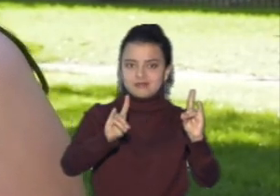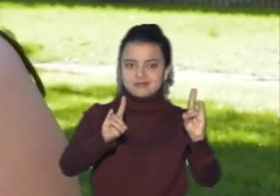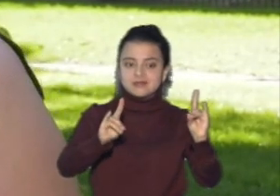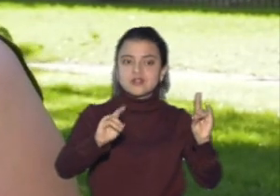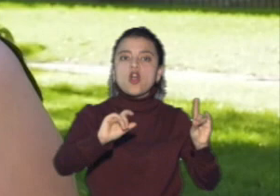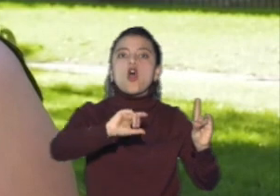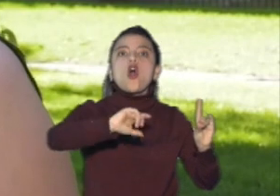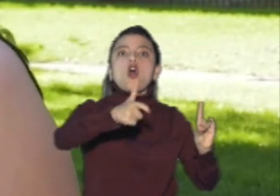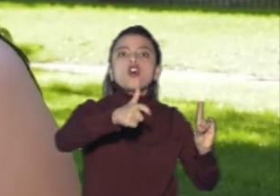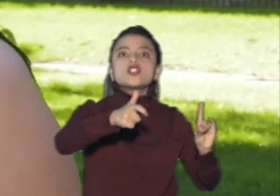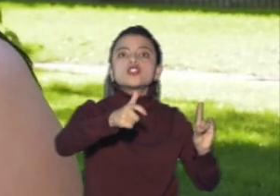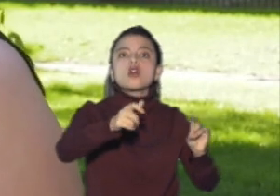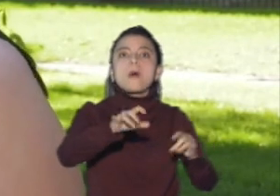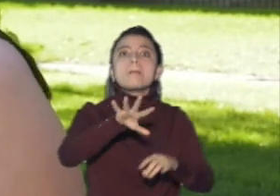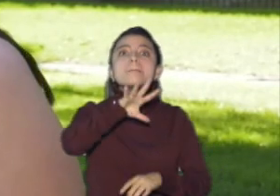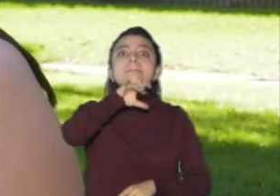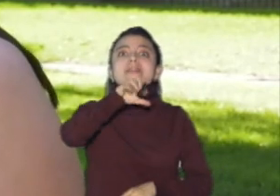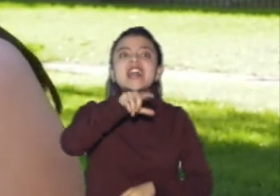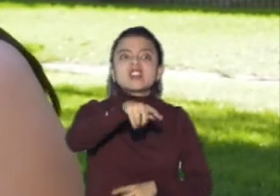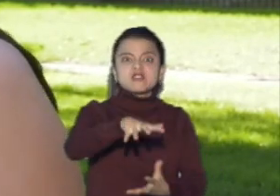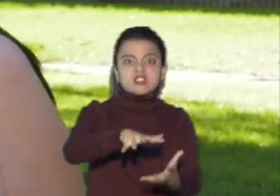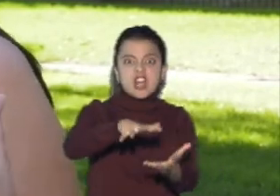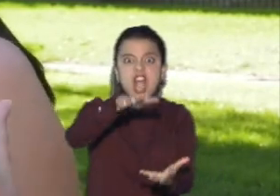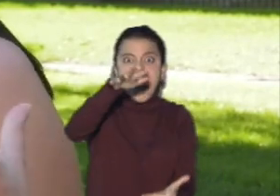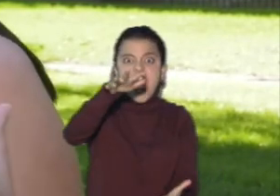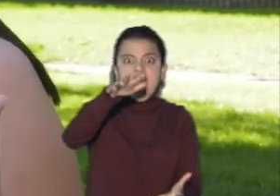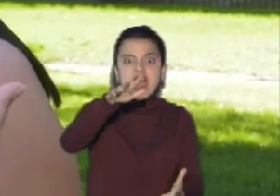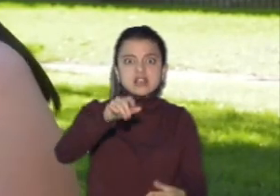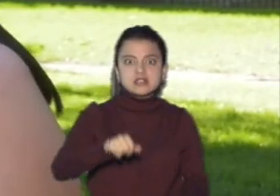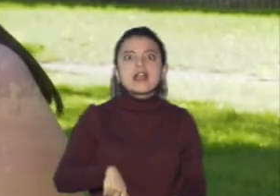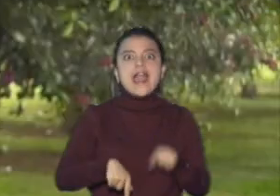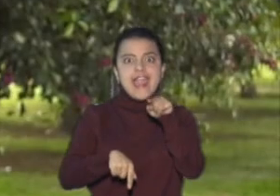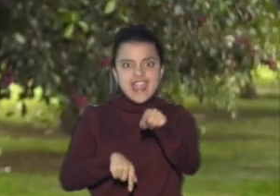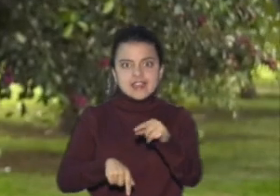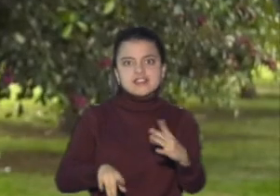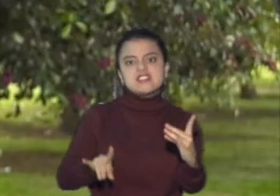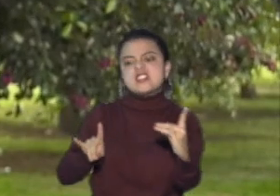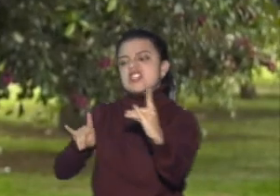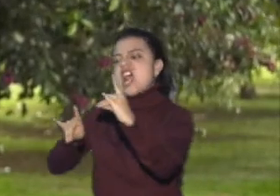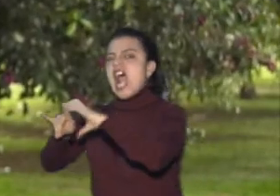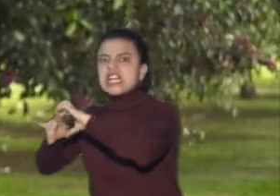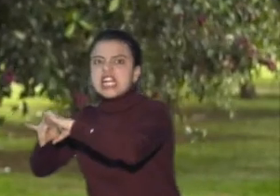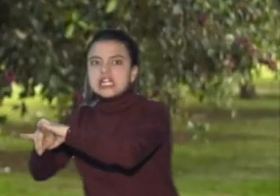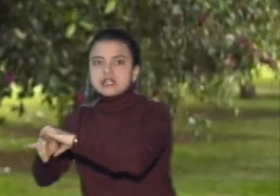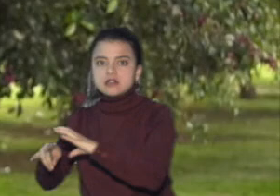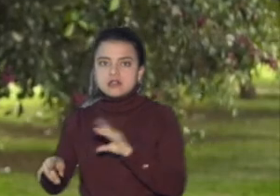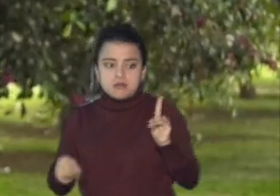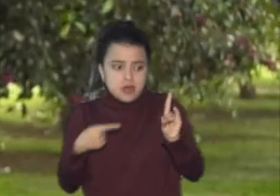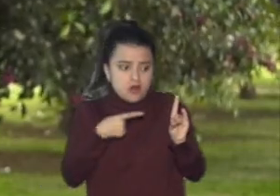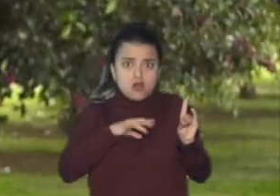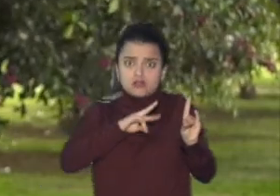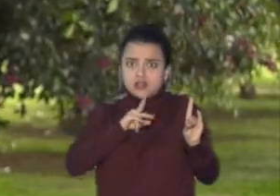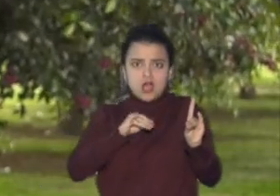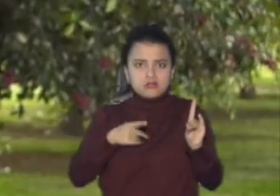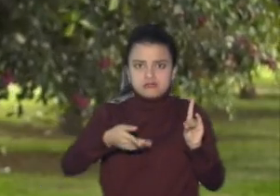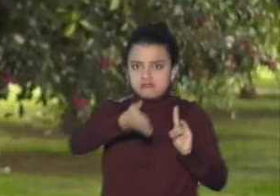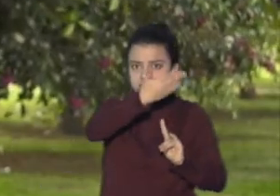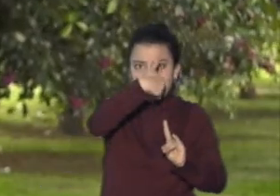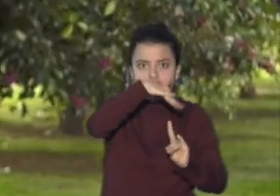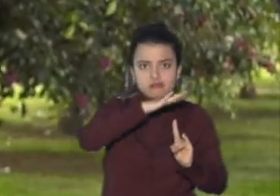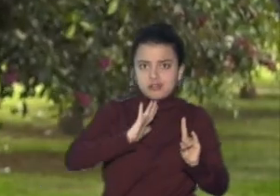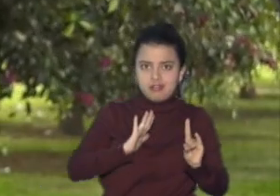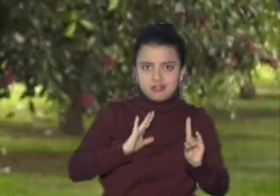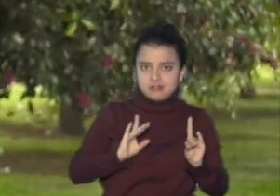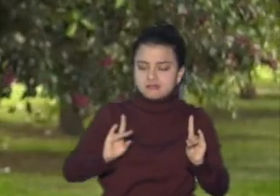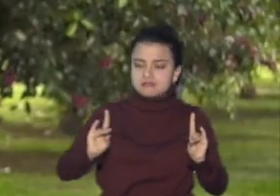habían sido un perro muy mayor, un perro muy grande, pues que lo destrozó todo. Los videos de la escena, los videos de